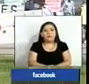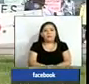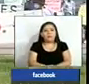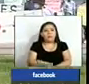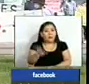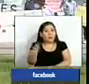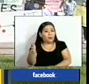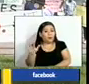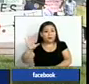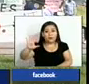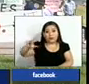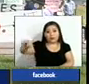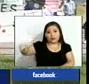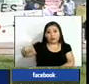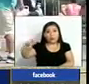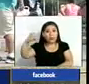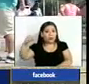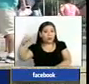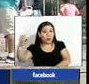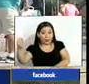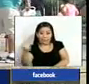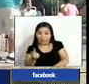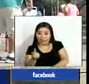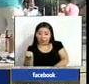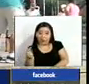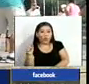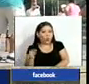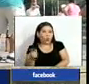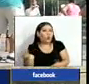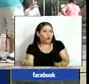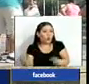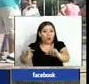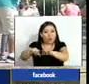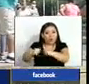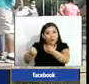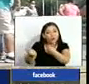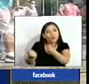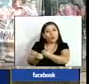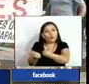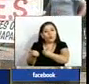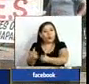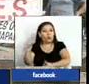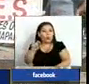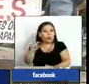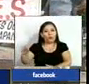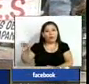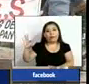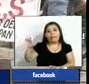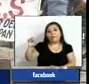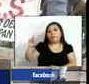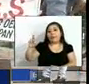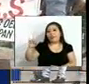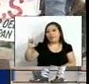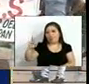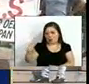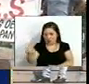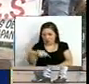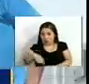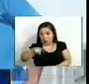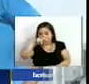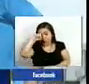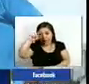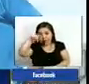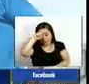Más de 5,000 personas pertenecen a la Asociación de Ferieros de El Salvador. Se ganan la vida con los